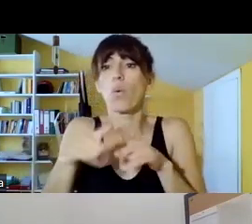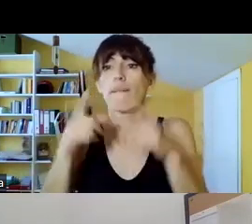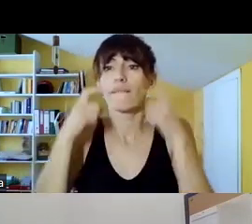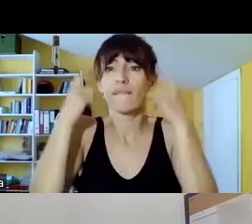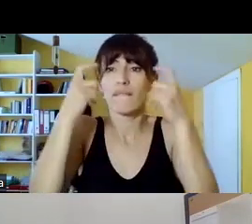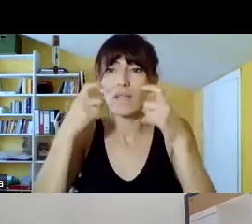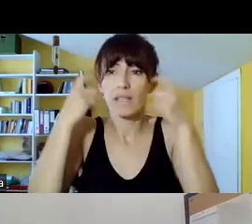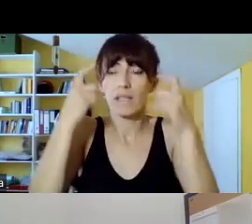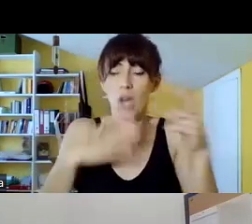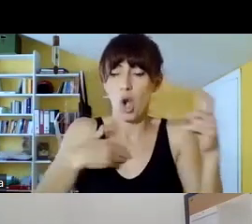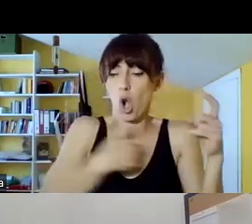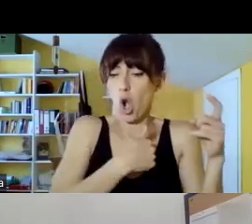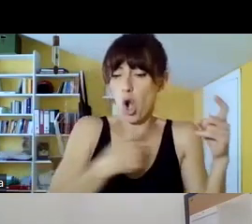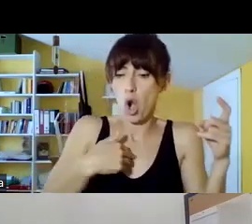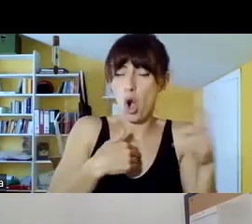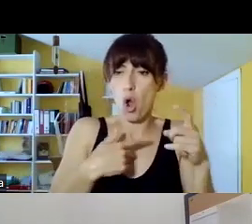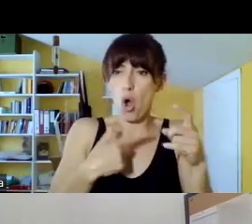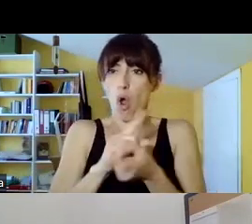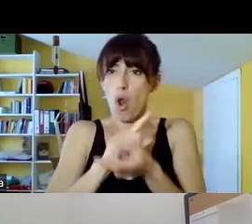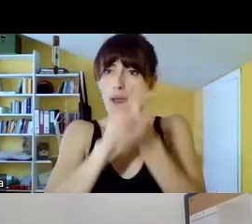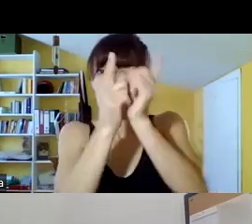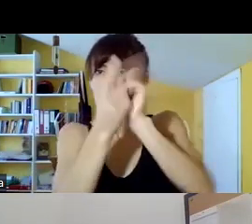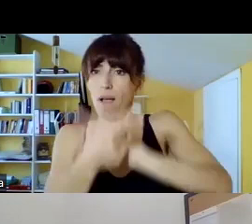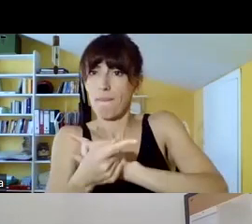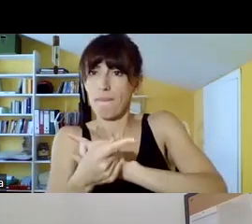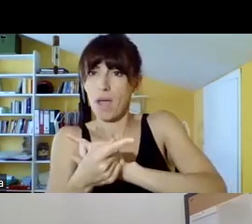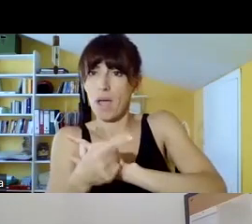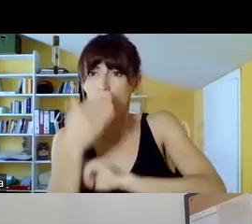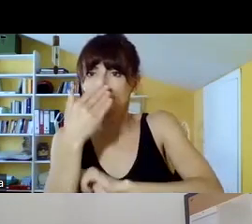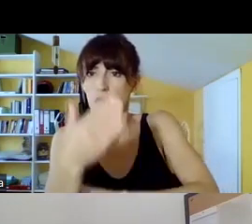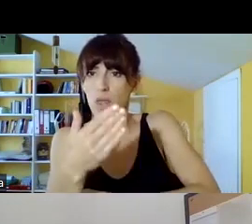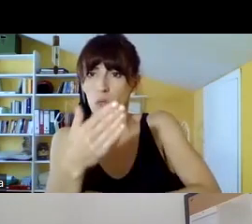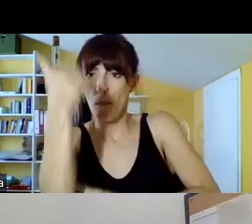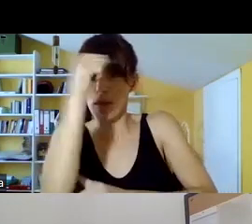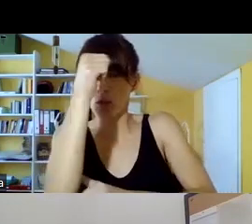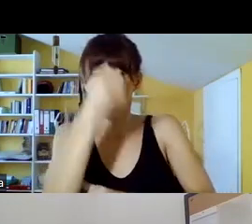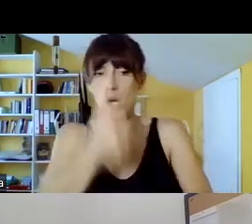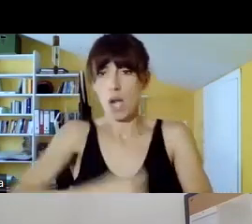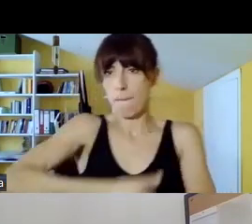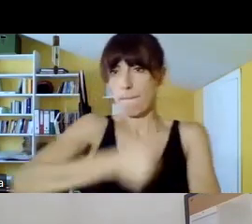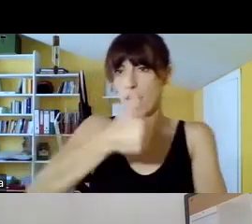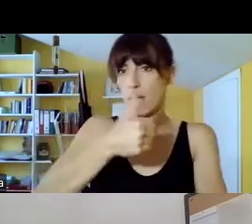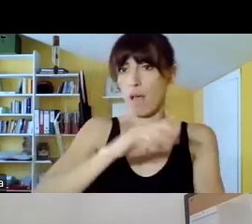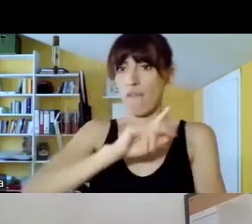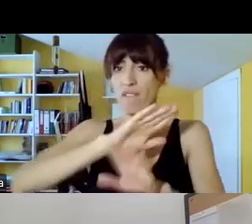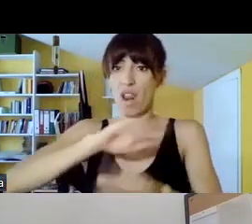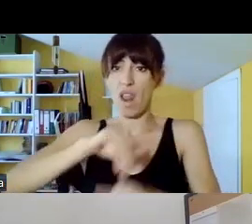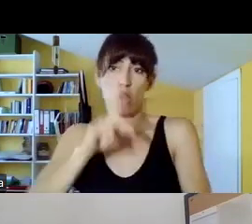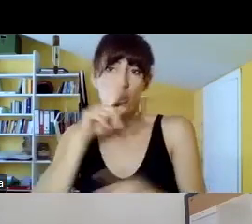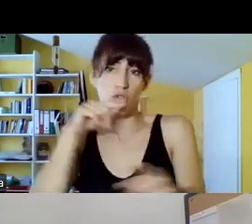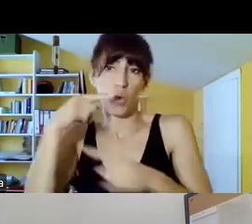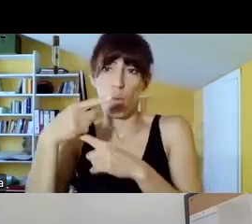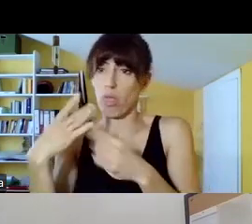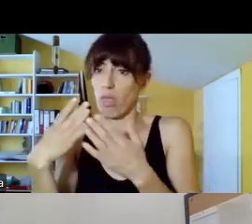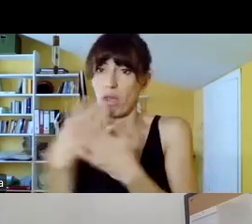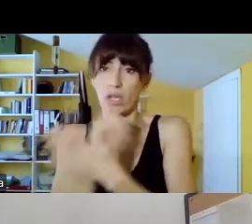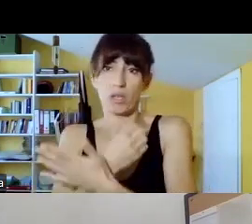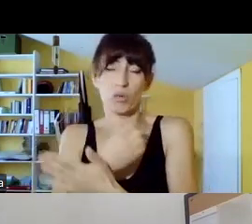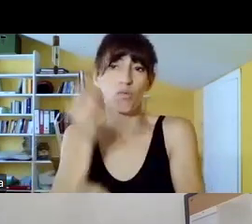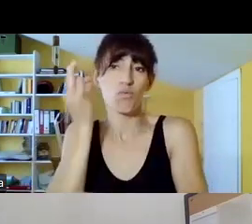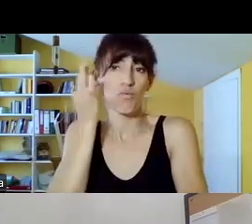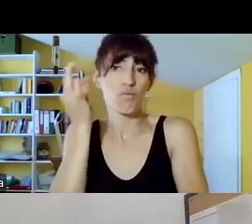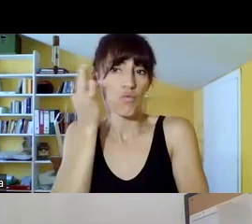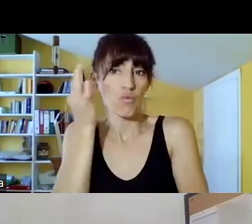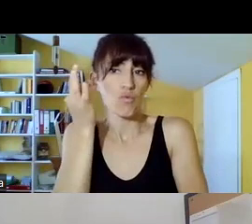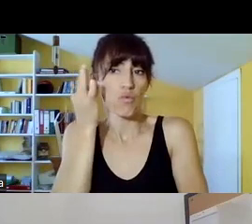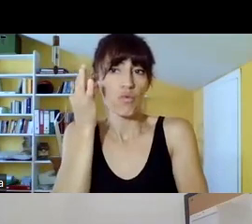transgredir su rol y optar a actitudes tradicionalmente masculinas. Al final, como consecuencia de todo ello, las mujeres se encuentran con